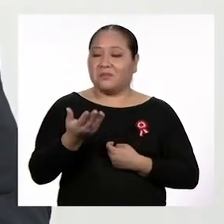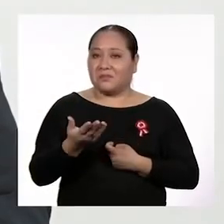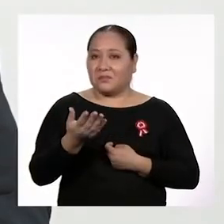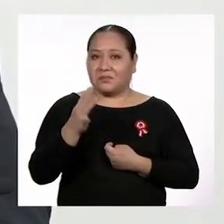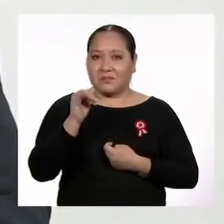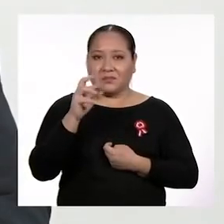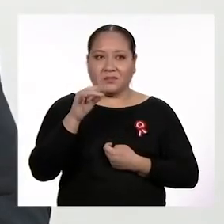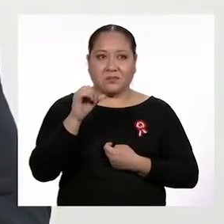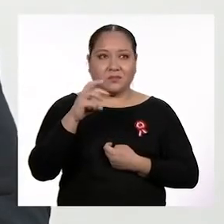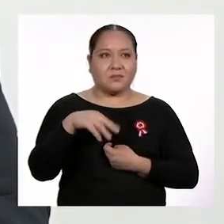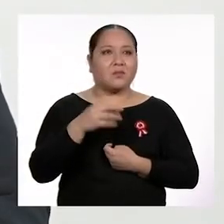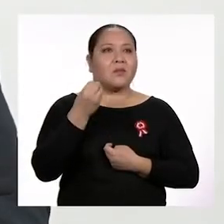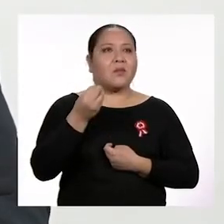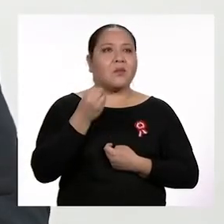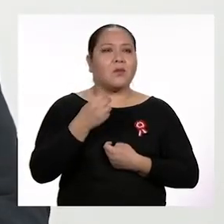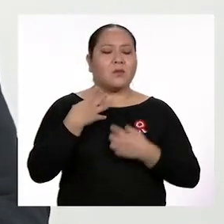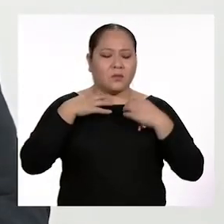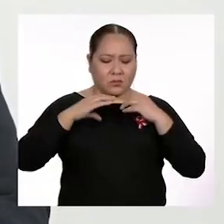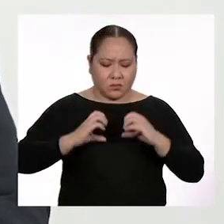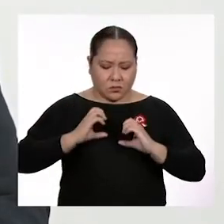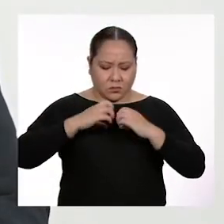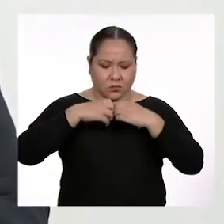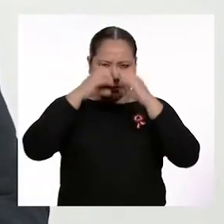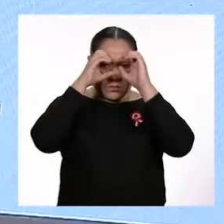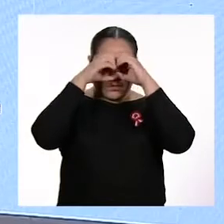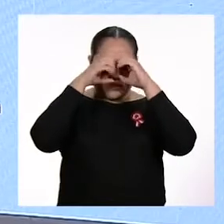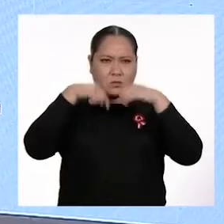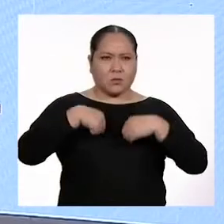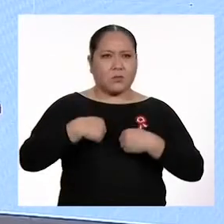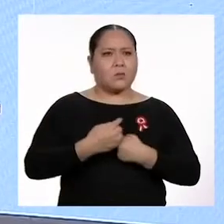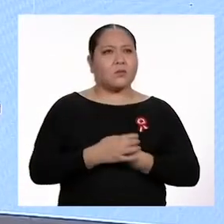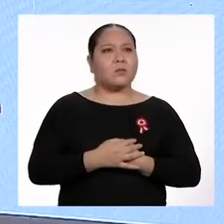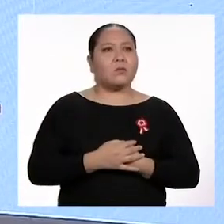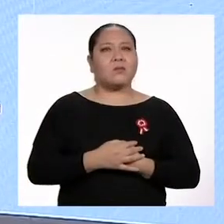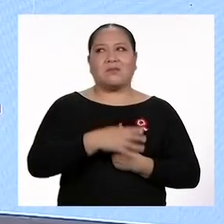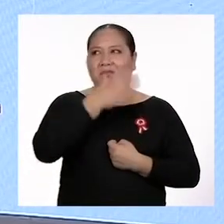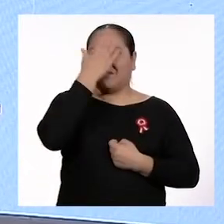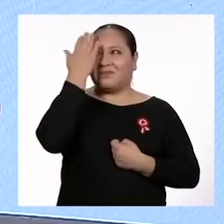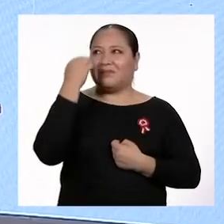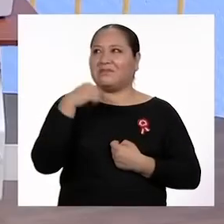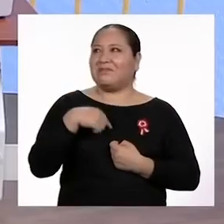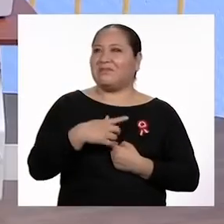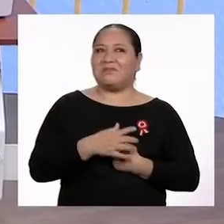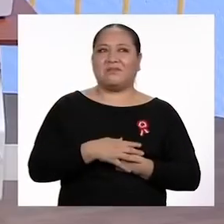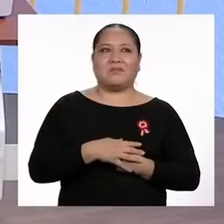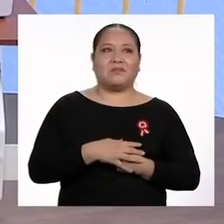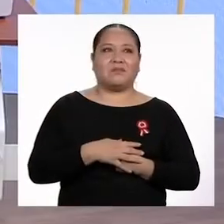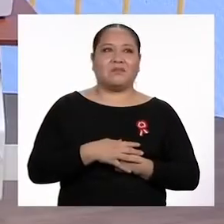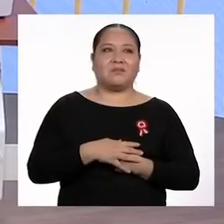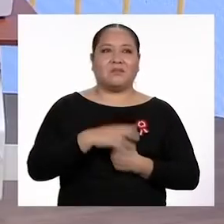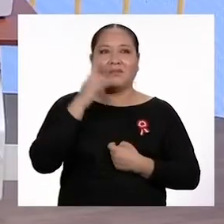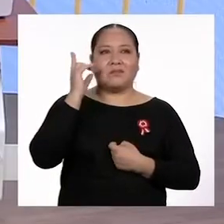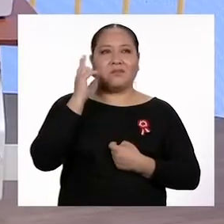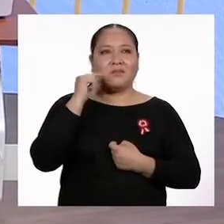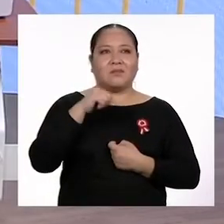Yaremis, ¿por qué tienes unos binoculares contigo? Me había olvidado de ellos. Profesora, tengo una gran